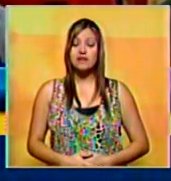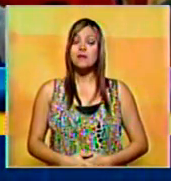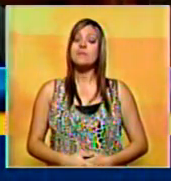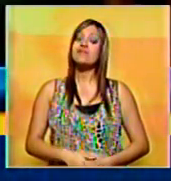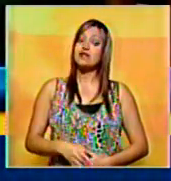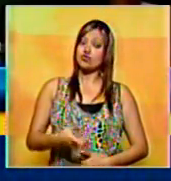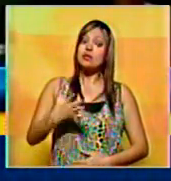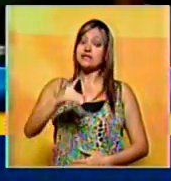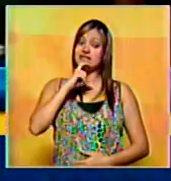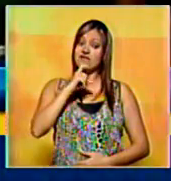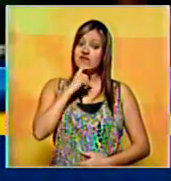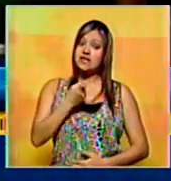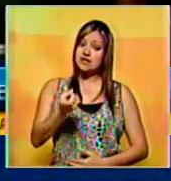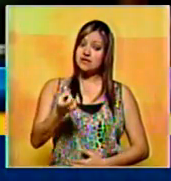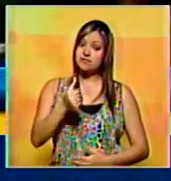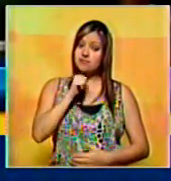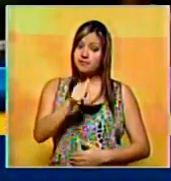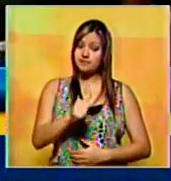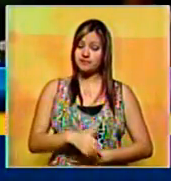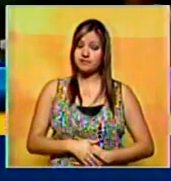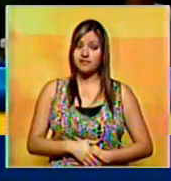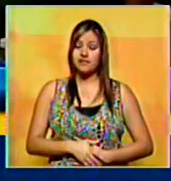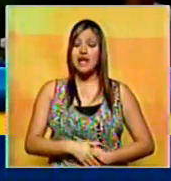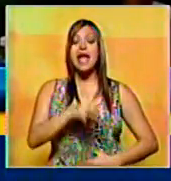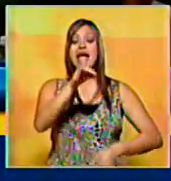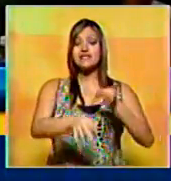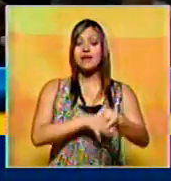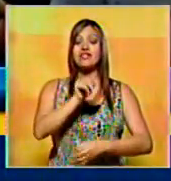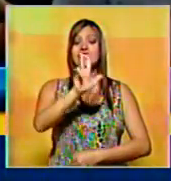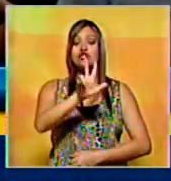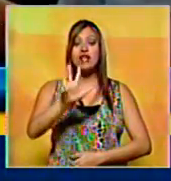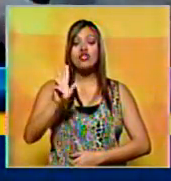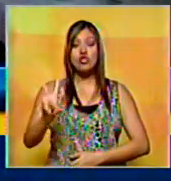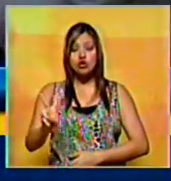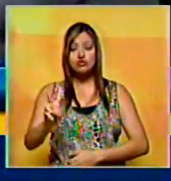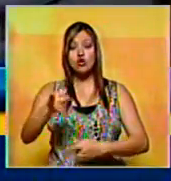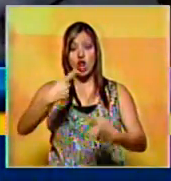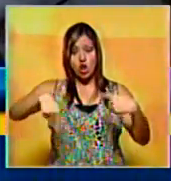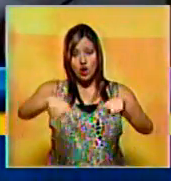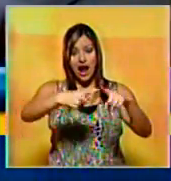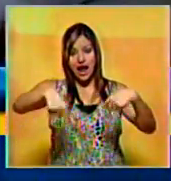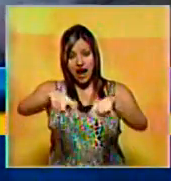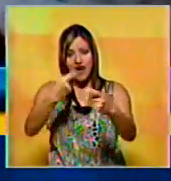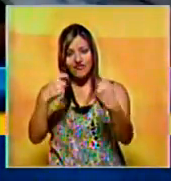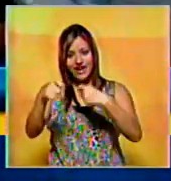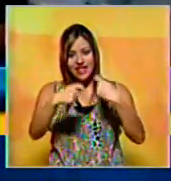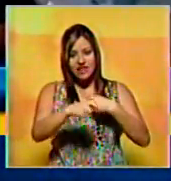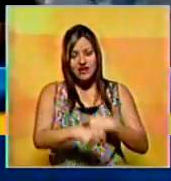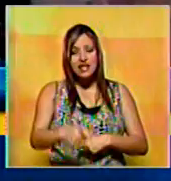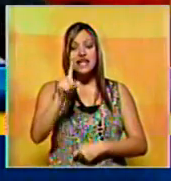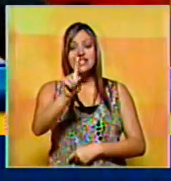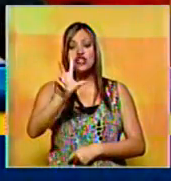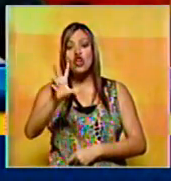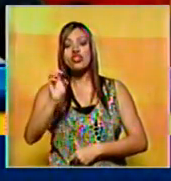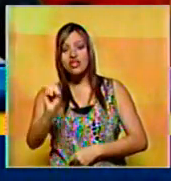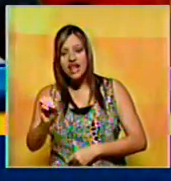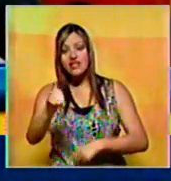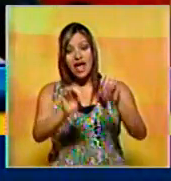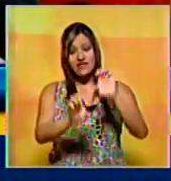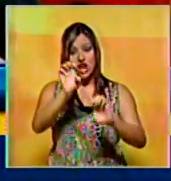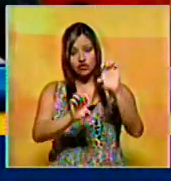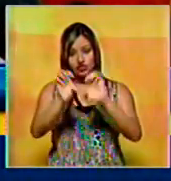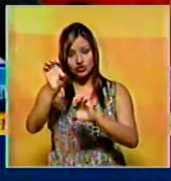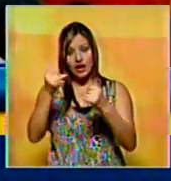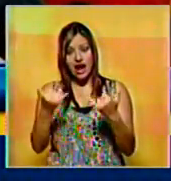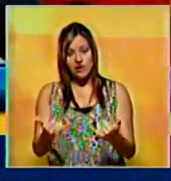bastante compleja. Osorio reveló que 332 locales que hacen vida en este mercado, 130 fueron inspeccionados. El balance